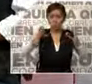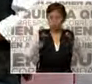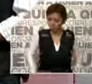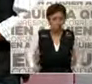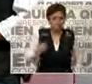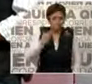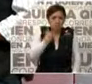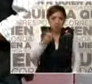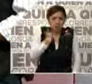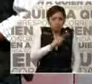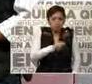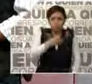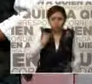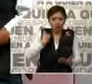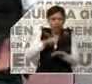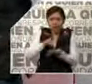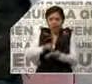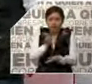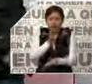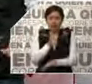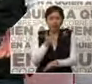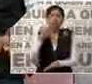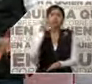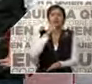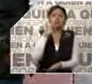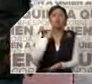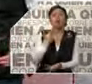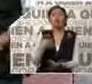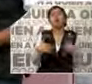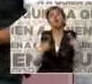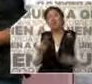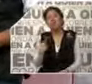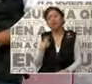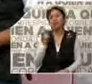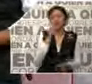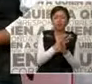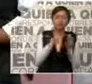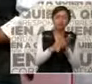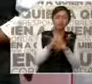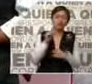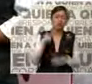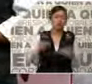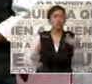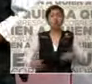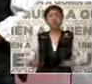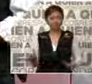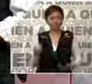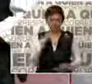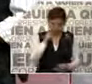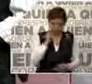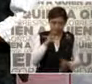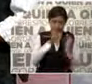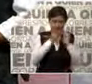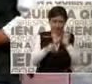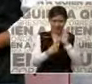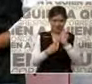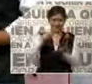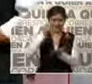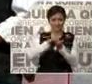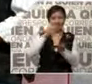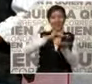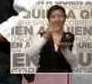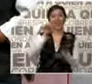¿no? Claro, no, claro. No nos hace falta absolutamente nada. Sí, hay quien se está nada. Quejando por nimiedades, ¿no? Así es. Es un gran ejemplo a quien corresponde. Muchas gracias,